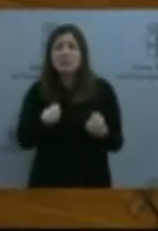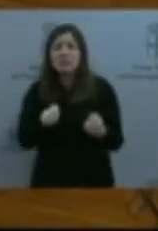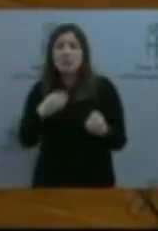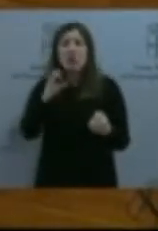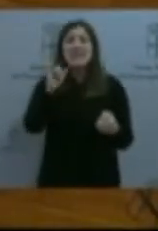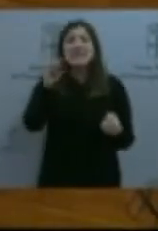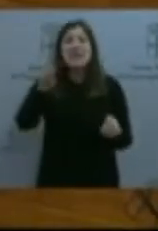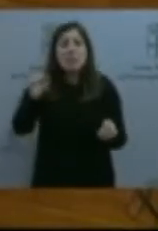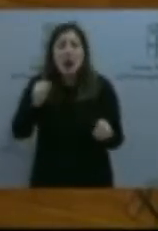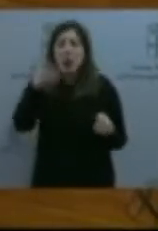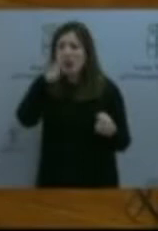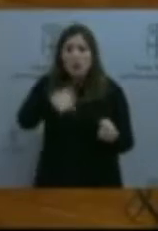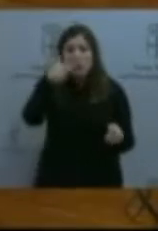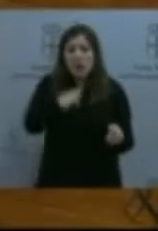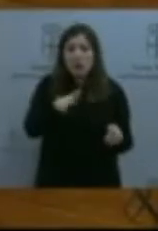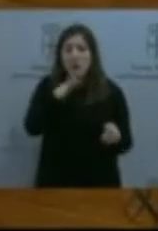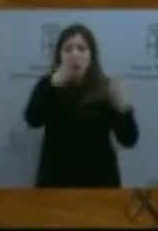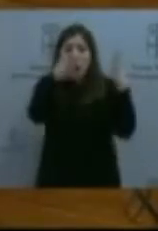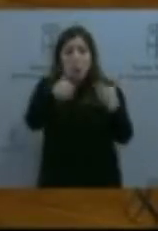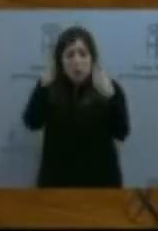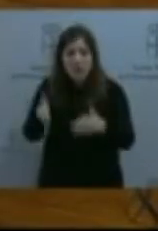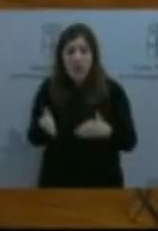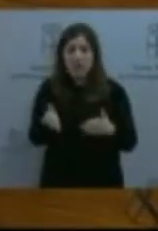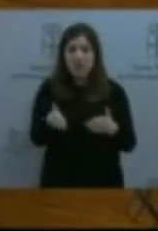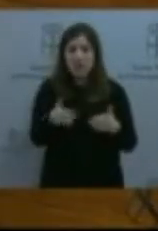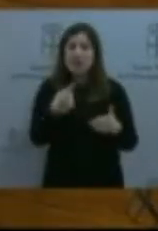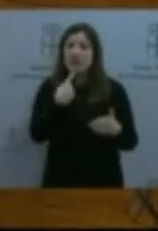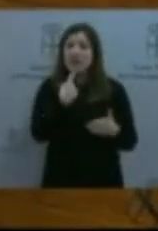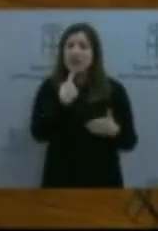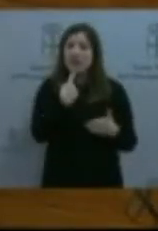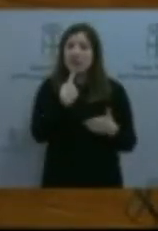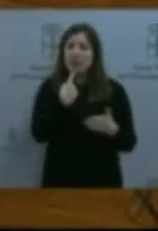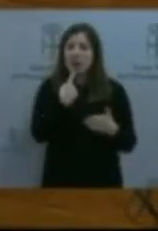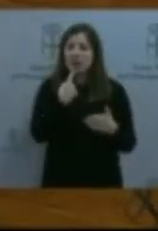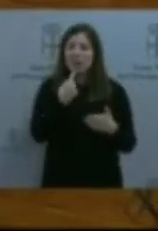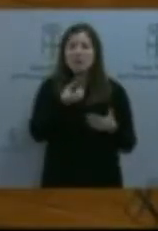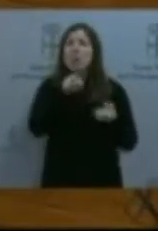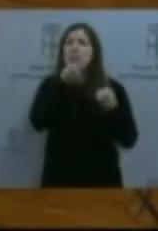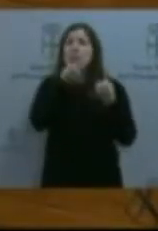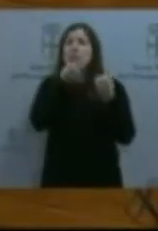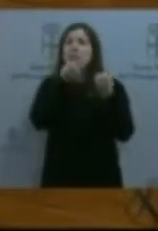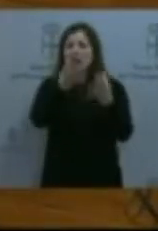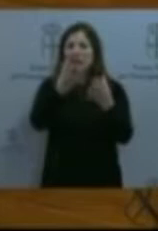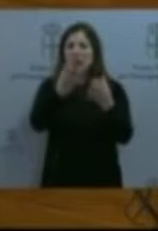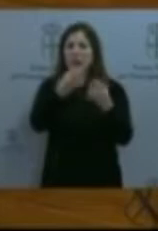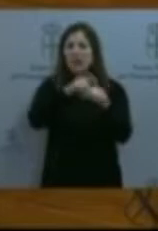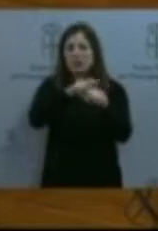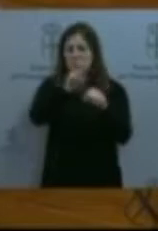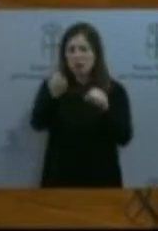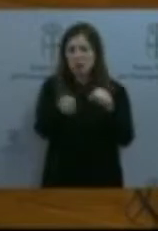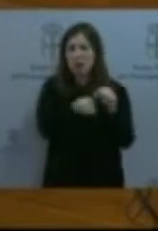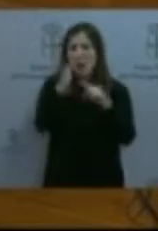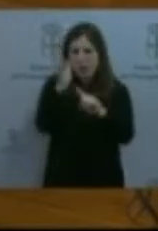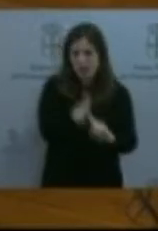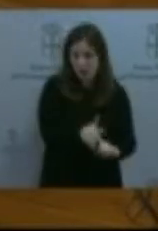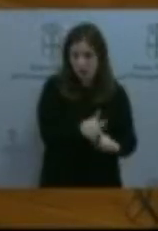sin embargo, plantean varios tipos de discriminación. Le voy a plantear estos 3 tipos de discriminación que están denunciando, ¿no? Primero, situaciones